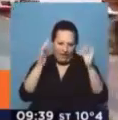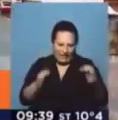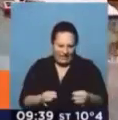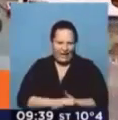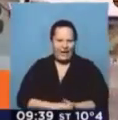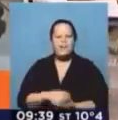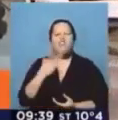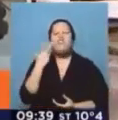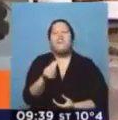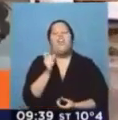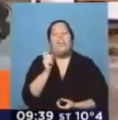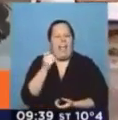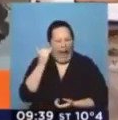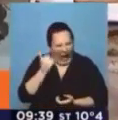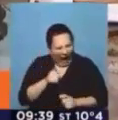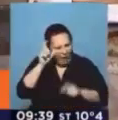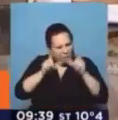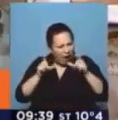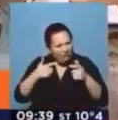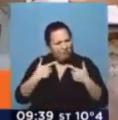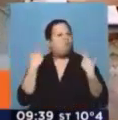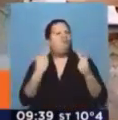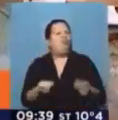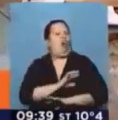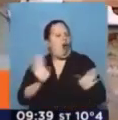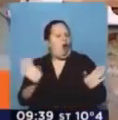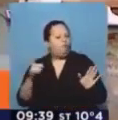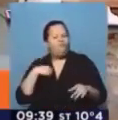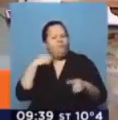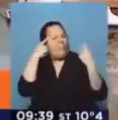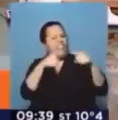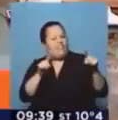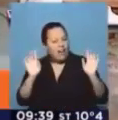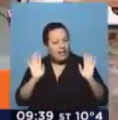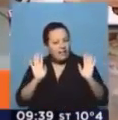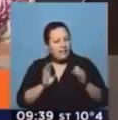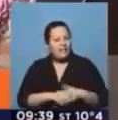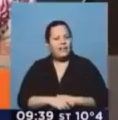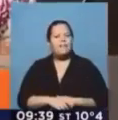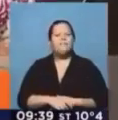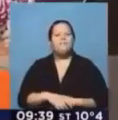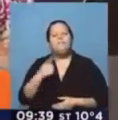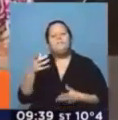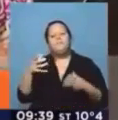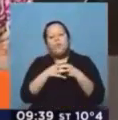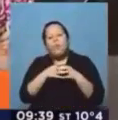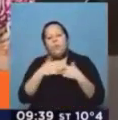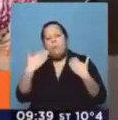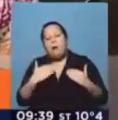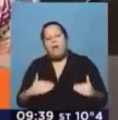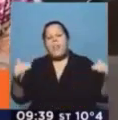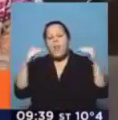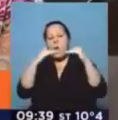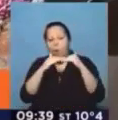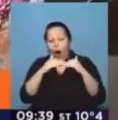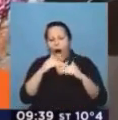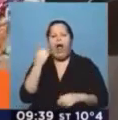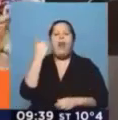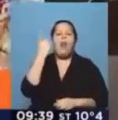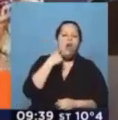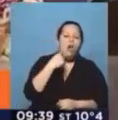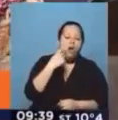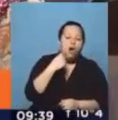podemos llegar. ¿Qué se puede negar? ¿O hay gente que abiertamente dice no opino lo mismo, que el cupo pueda llegar a